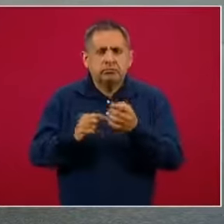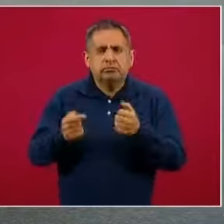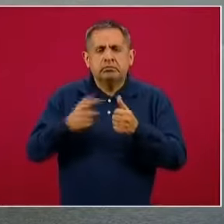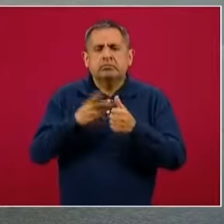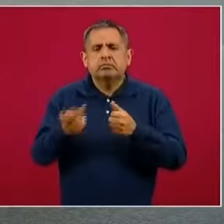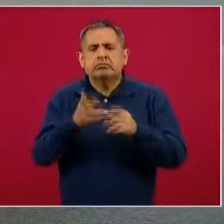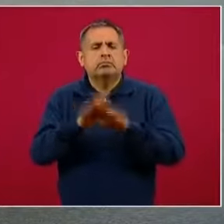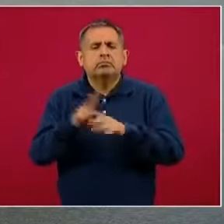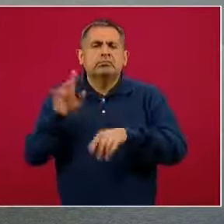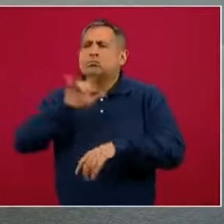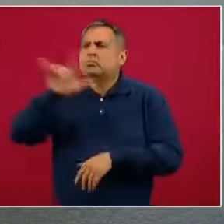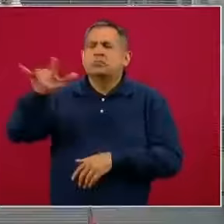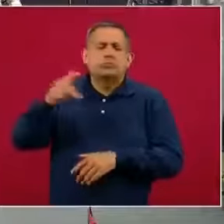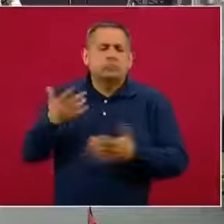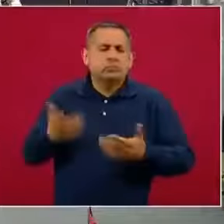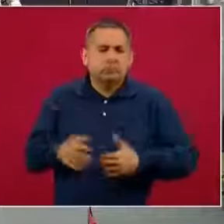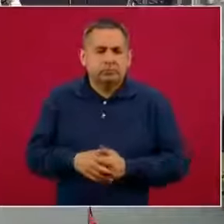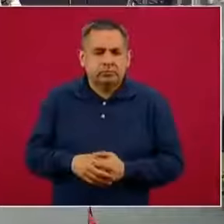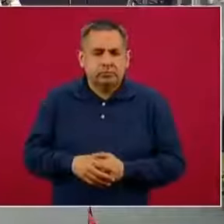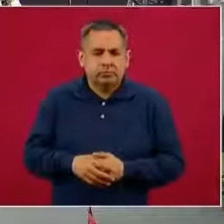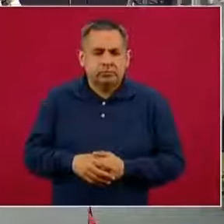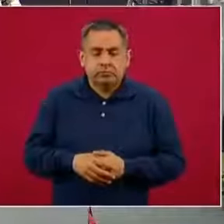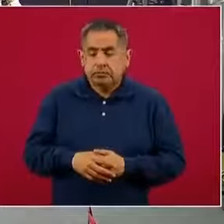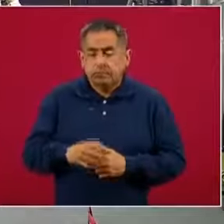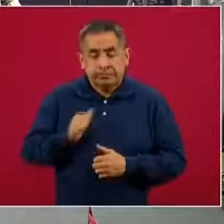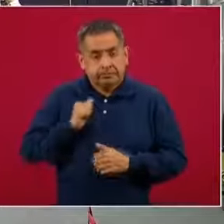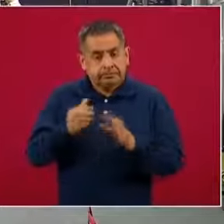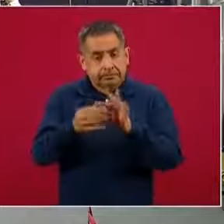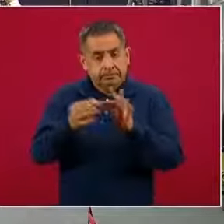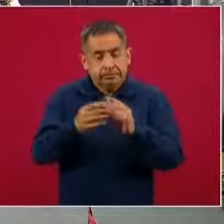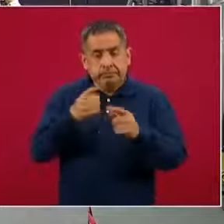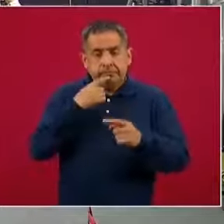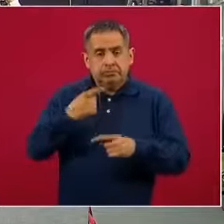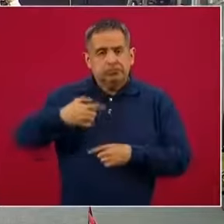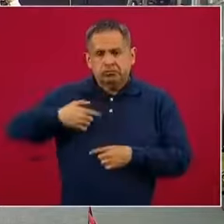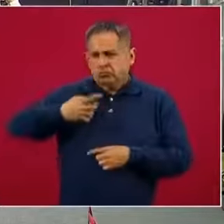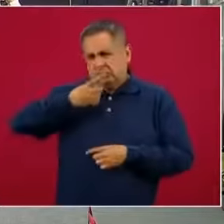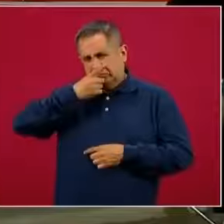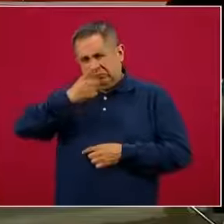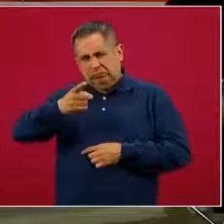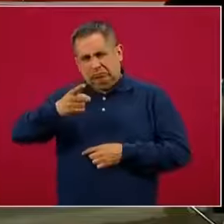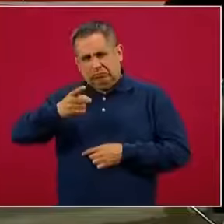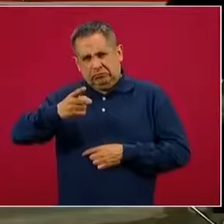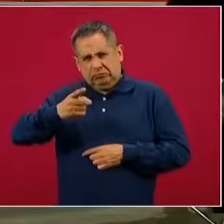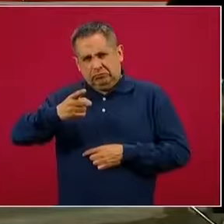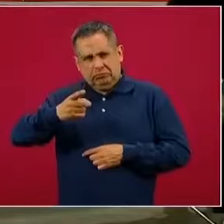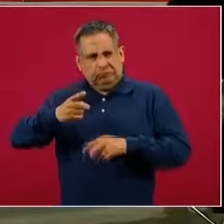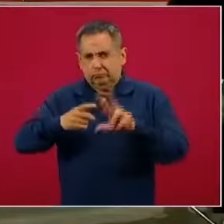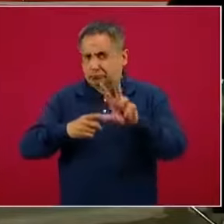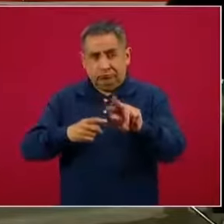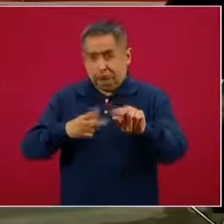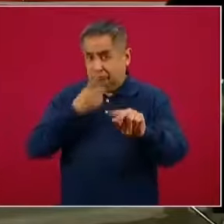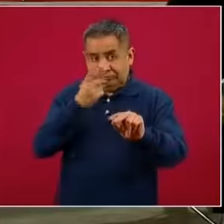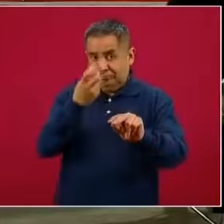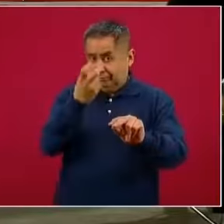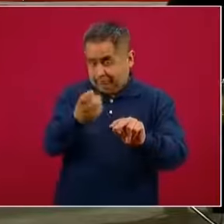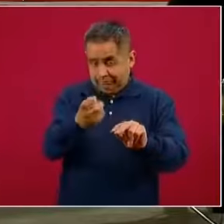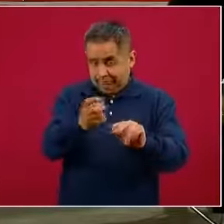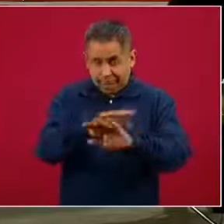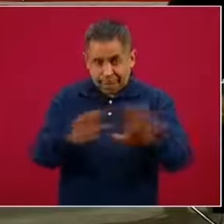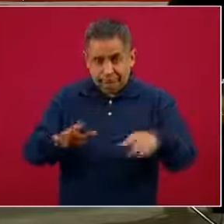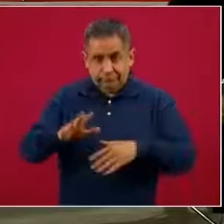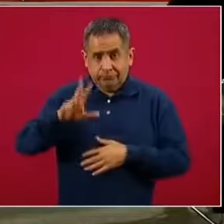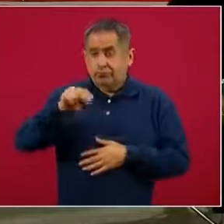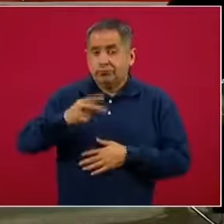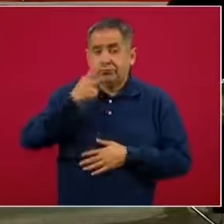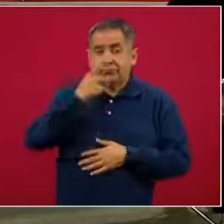primer planteamiento. Muchas gracias. Aprovecho que dice que dije lo que no dije para aclararlo. Yo no he dicho